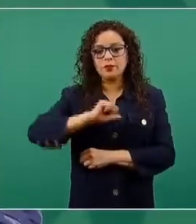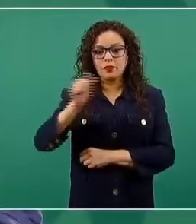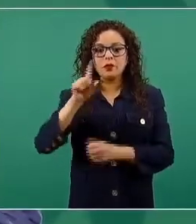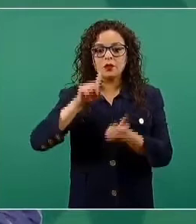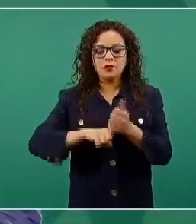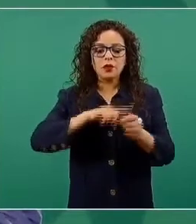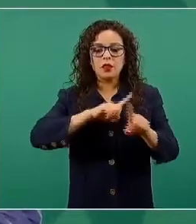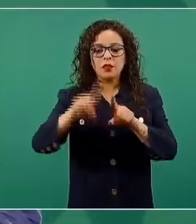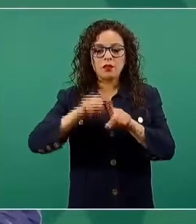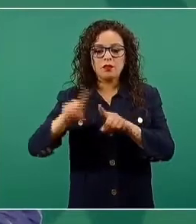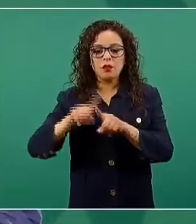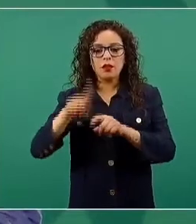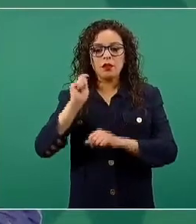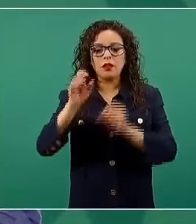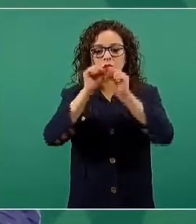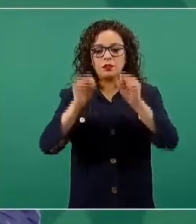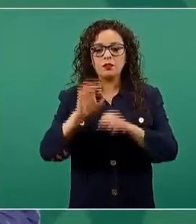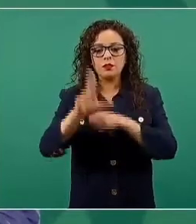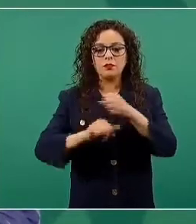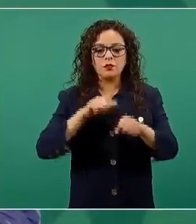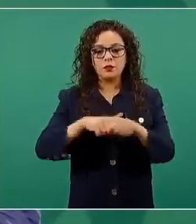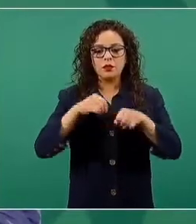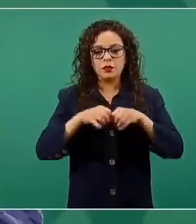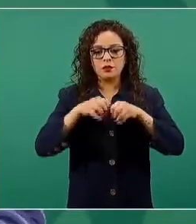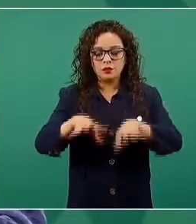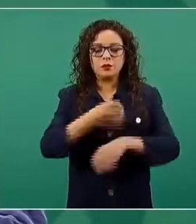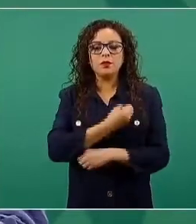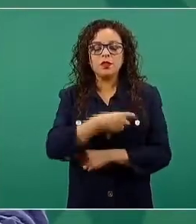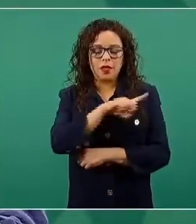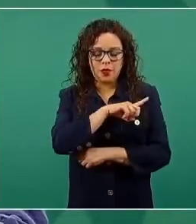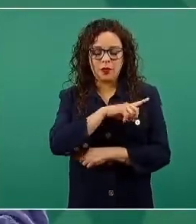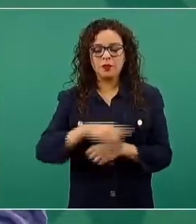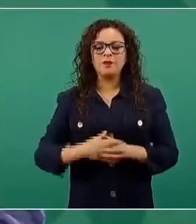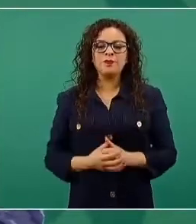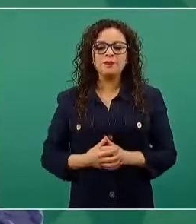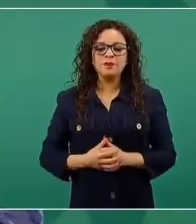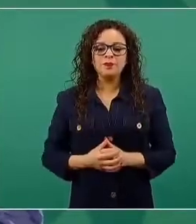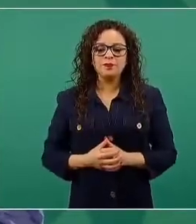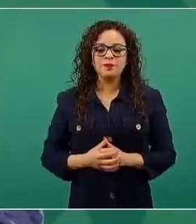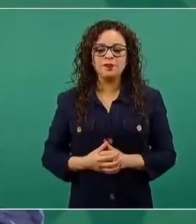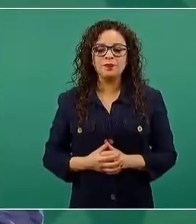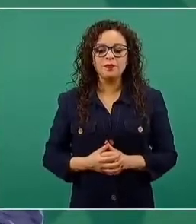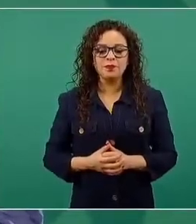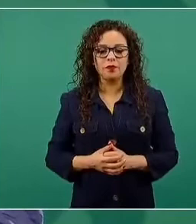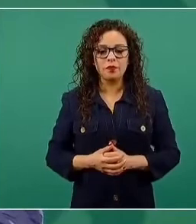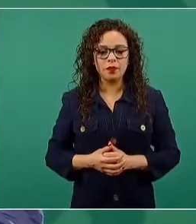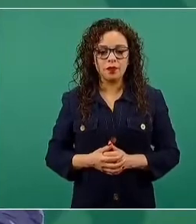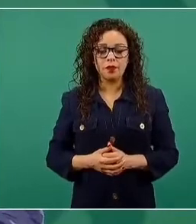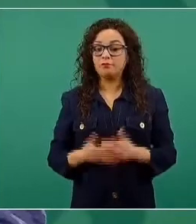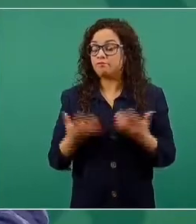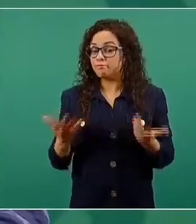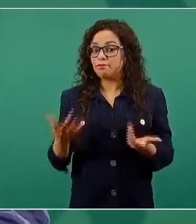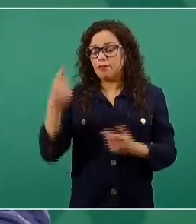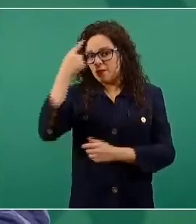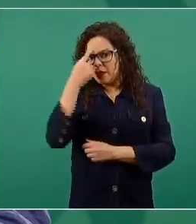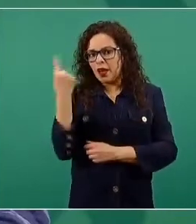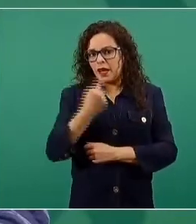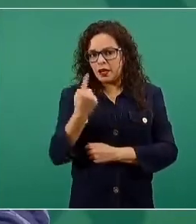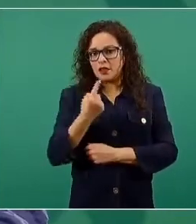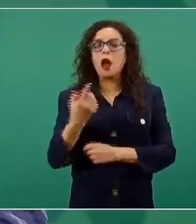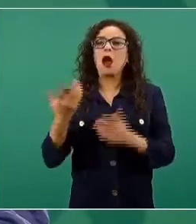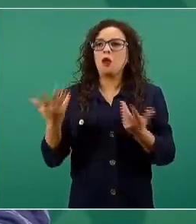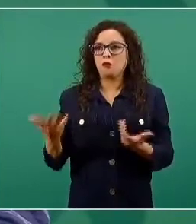del Sistema Nacional de Información en Salud. La idea es tener, en lo posible, noticias